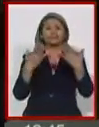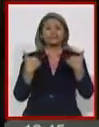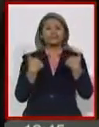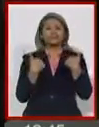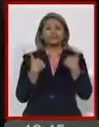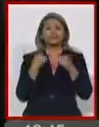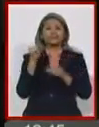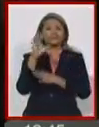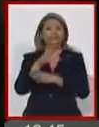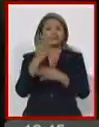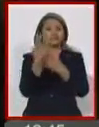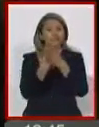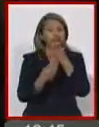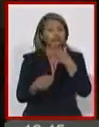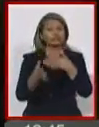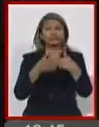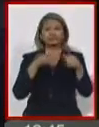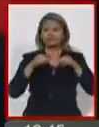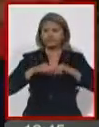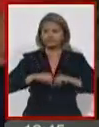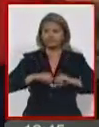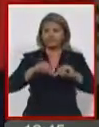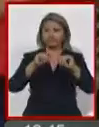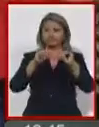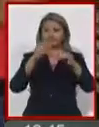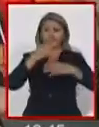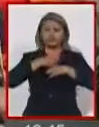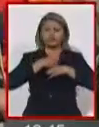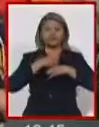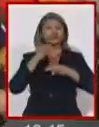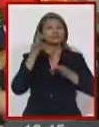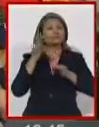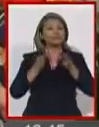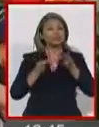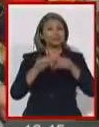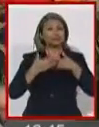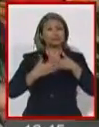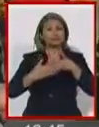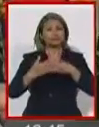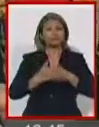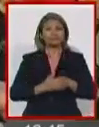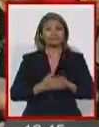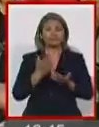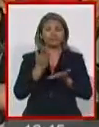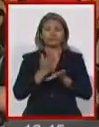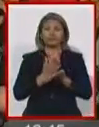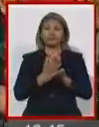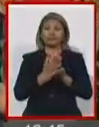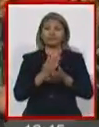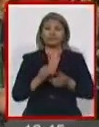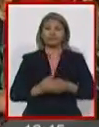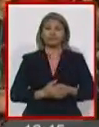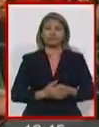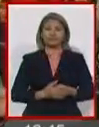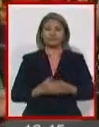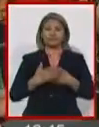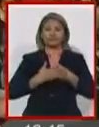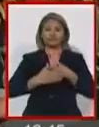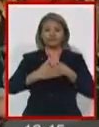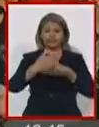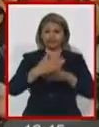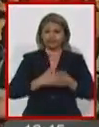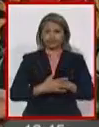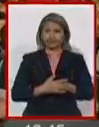que con presión y descuento igual vamos a continuar con las medidas. Mientras tanto, el paro indefinido va a